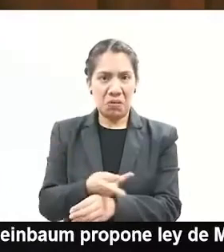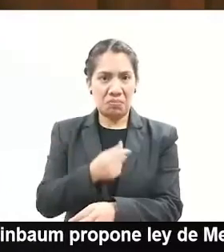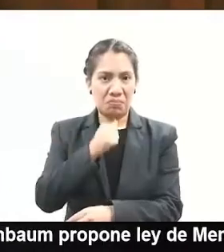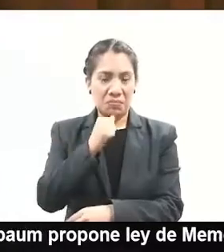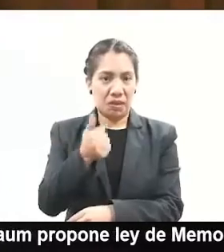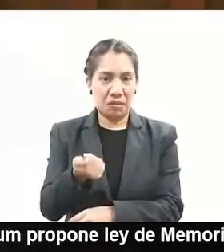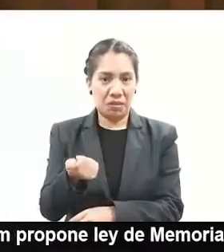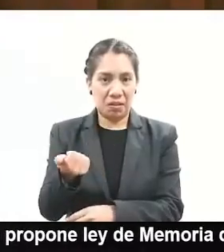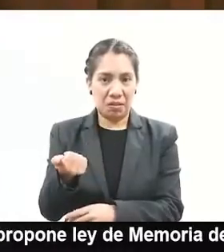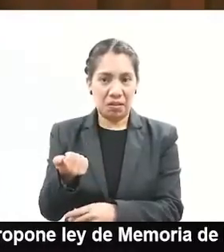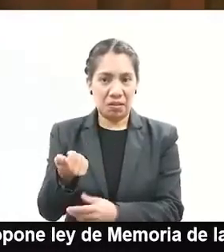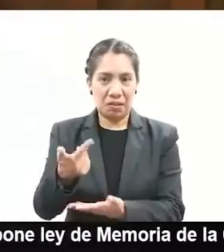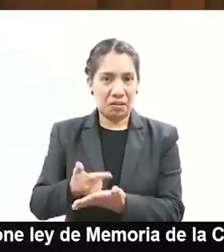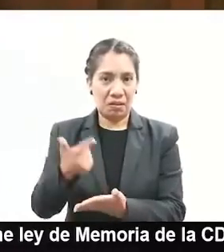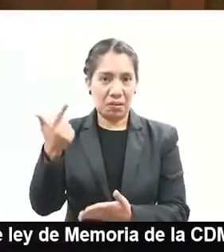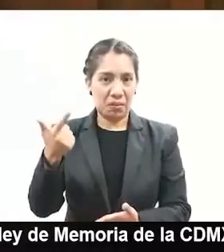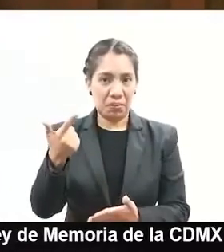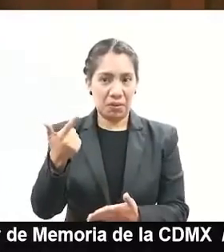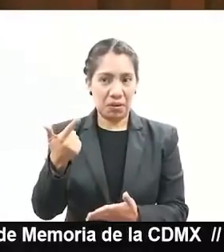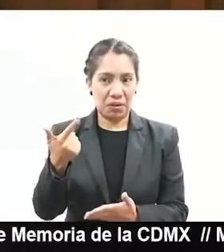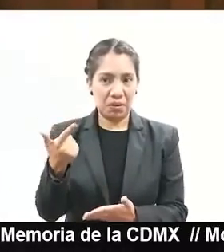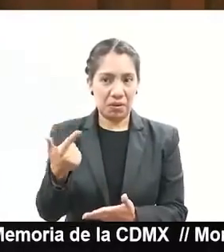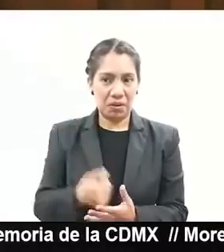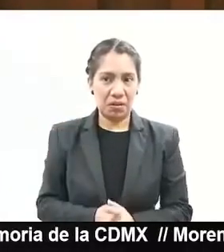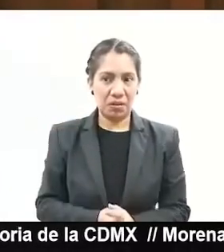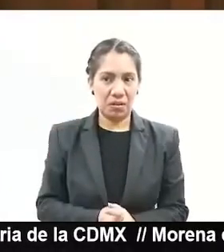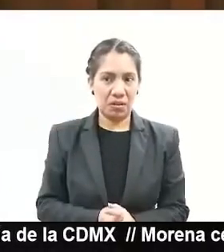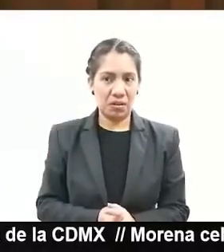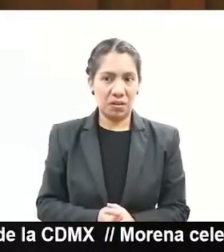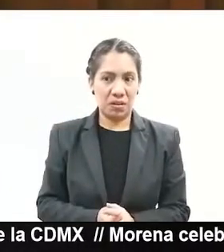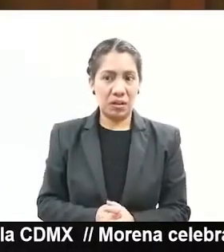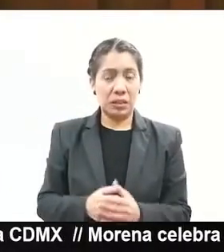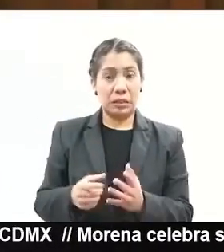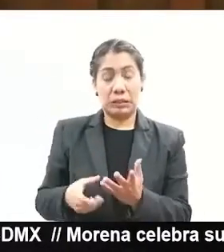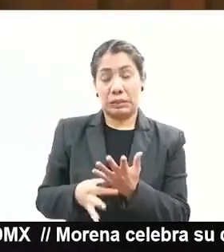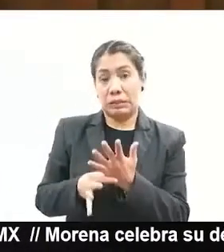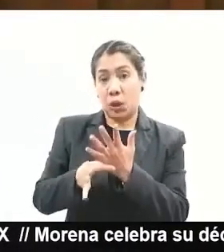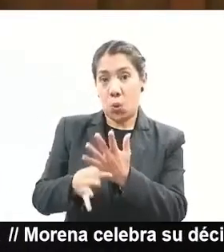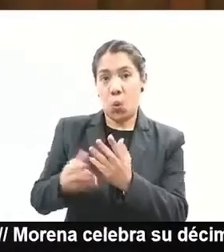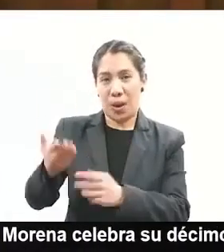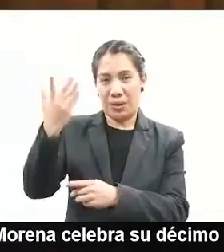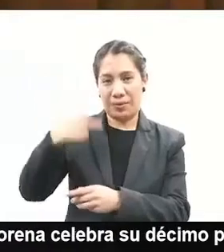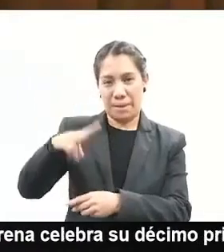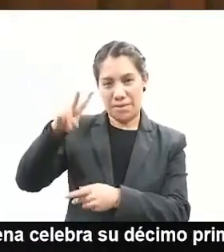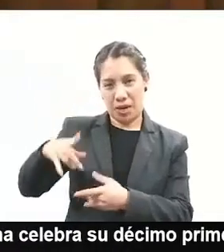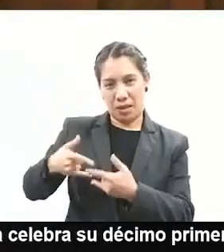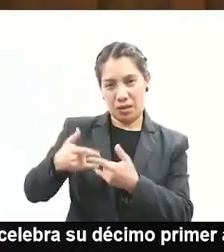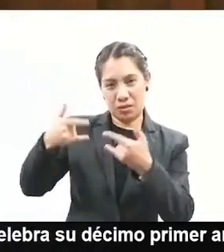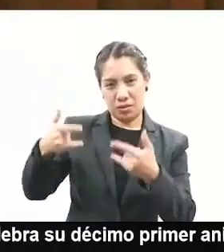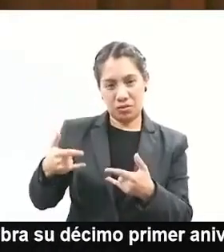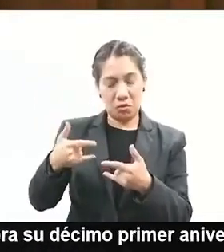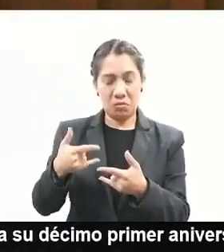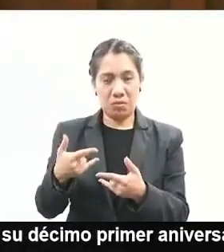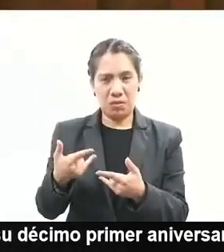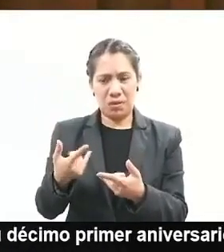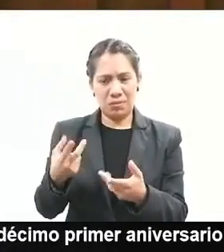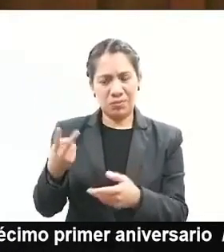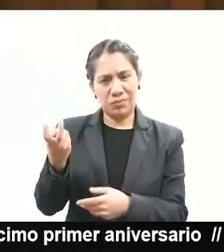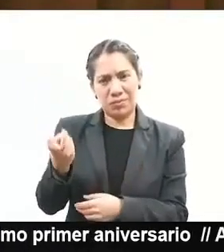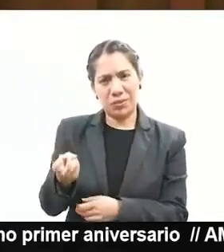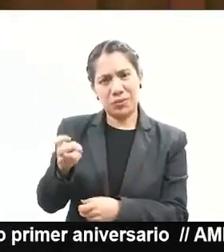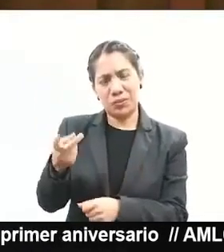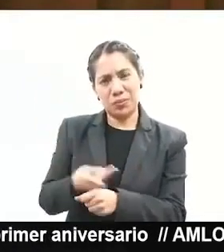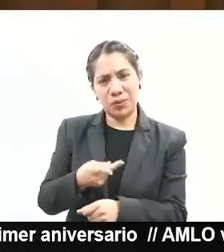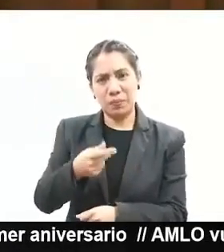¿no? Que no había esa pira infernal que se contó. También sabemos que desde el 4 y el 5 de